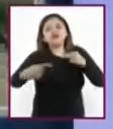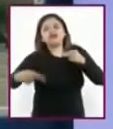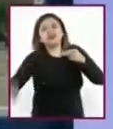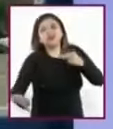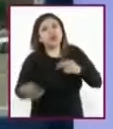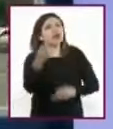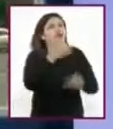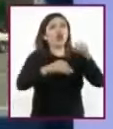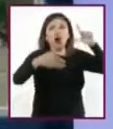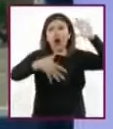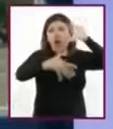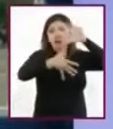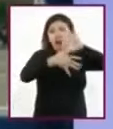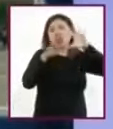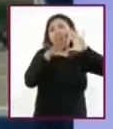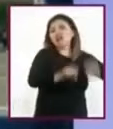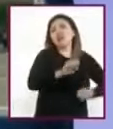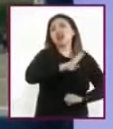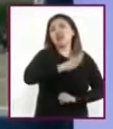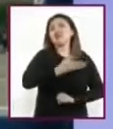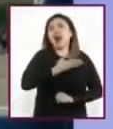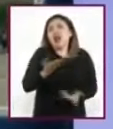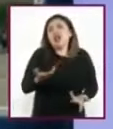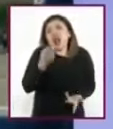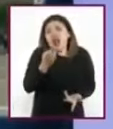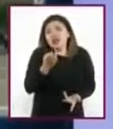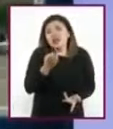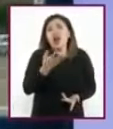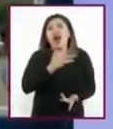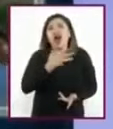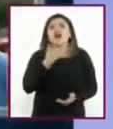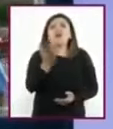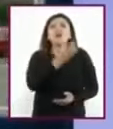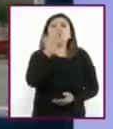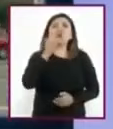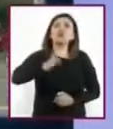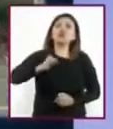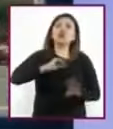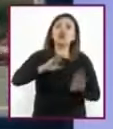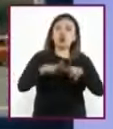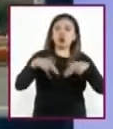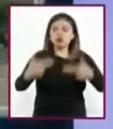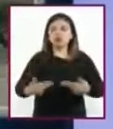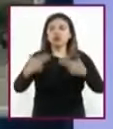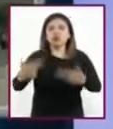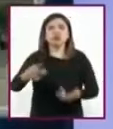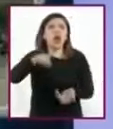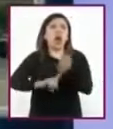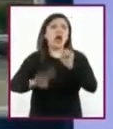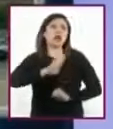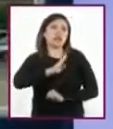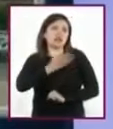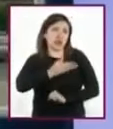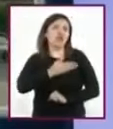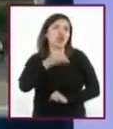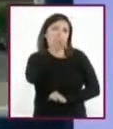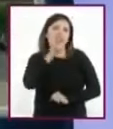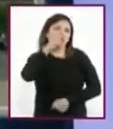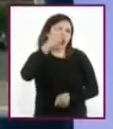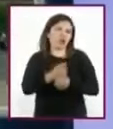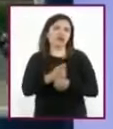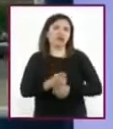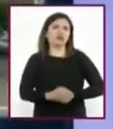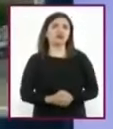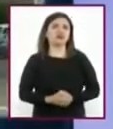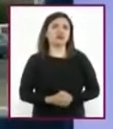casi toda América fue colonizada por españoles. Entonces tenemos la raíz común que es el español, la lengua,